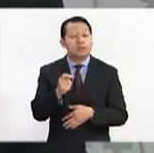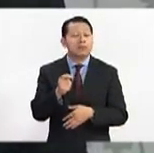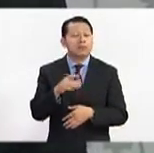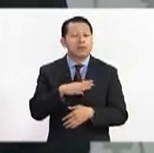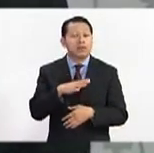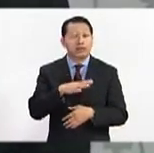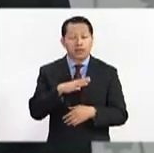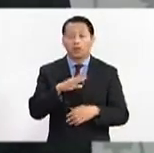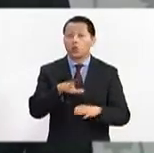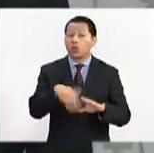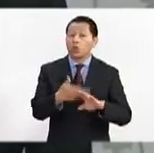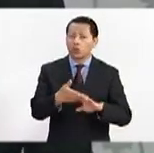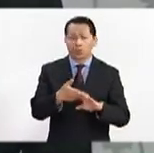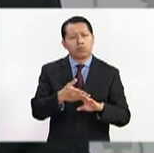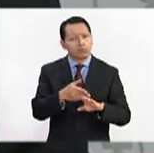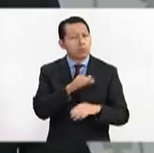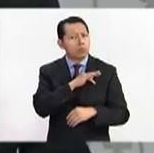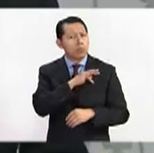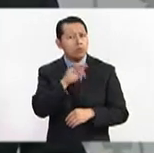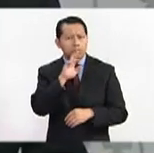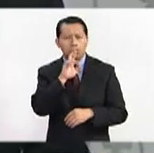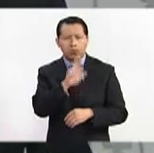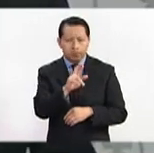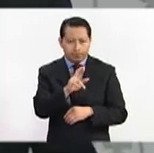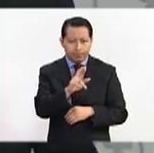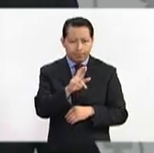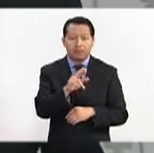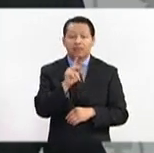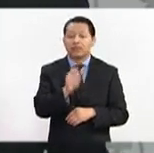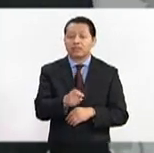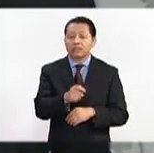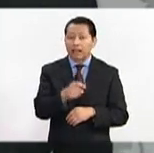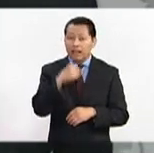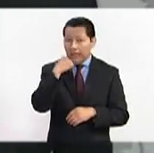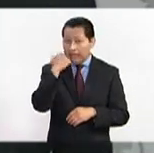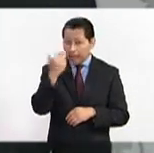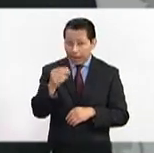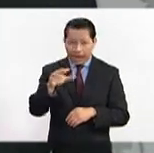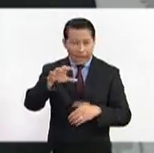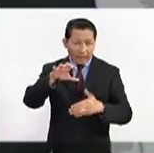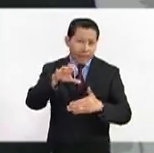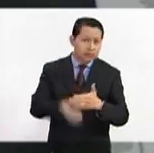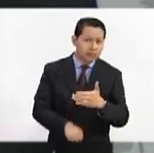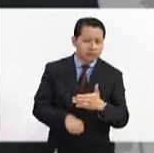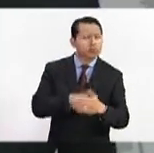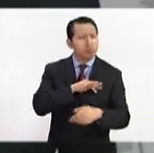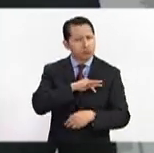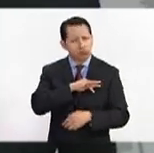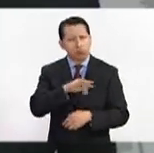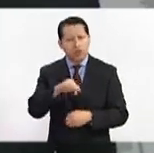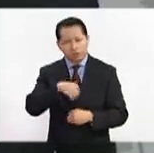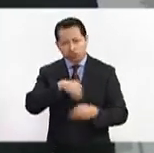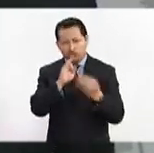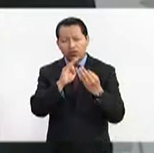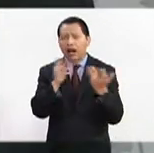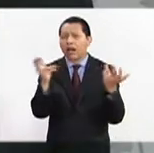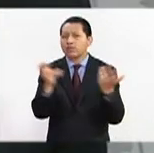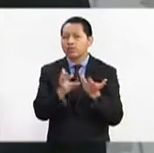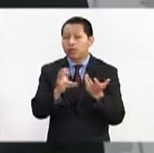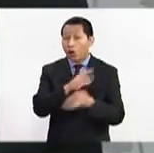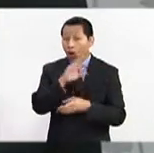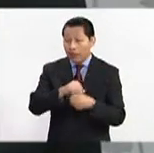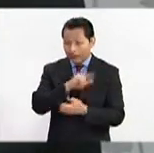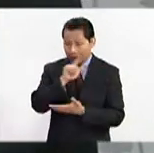lo contravienen, que reacciona frente a los que lo quieren subvertir, que actúa con todos sus